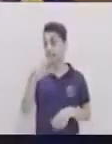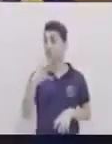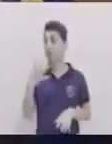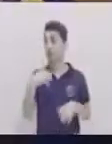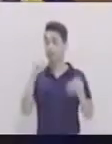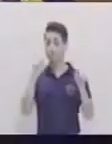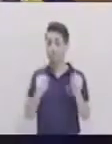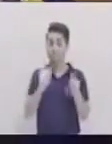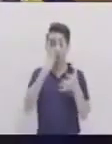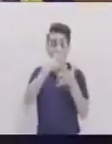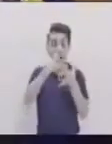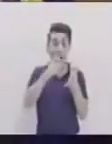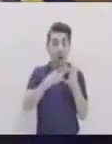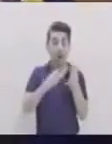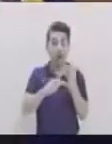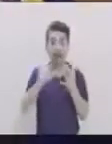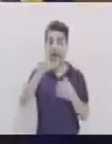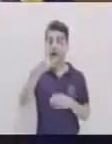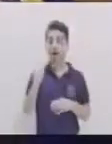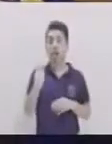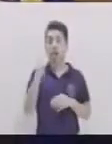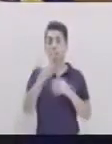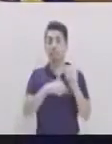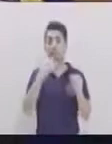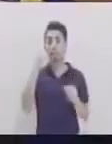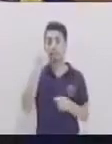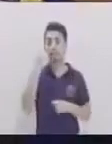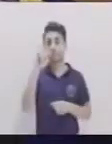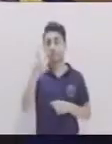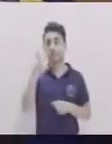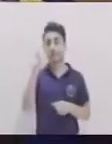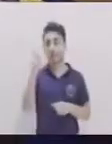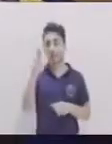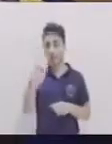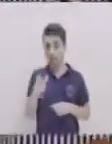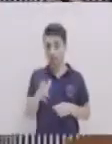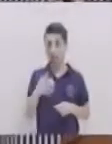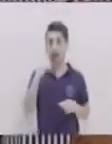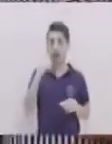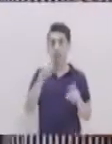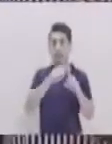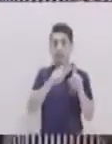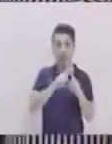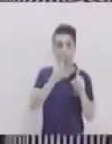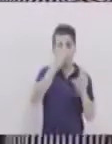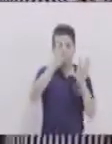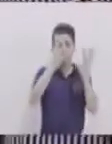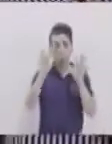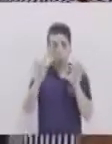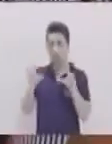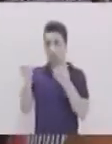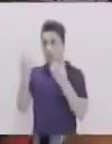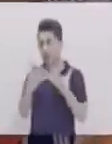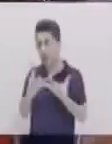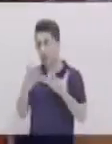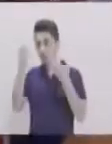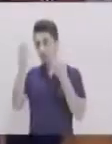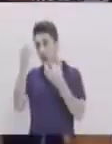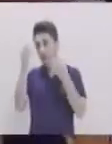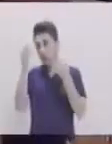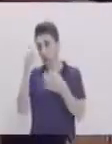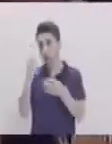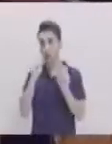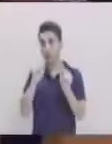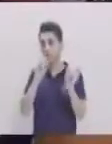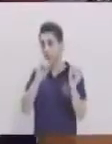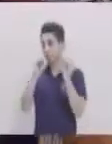Aprendimos a poder clasificar distintos objetos, a poder obtener la información de cada uno de ellos y así